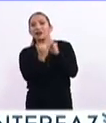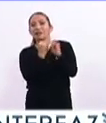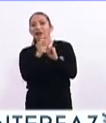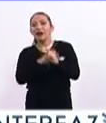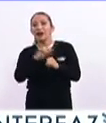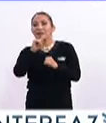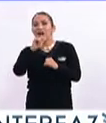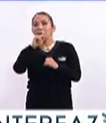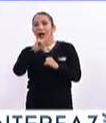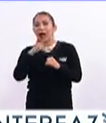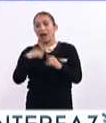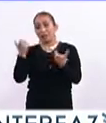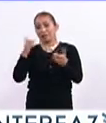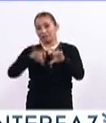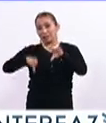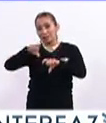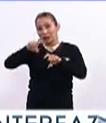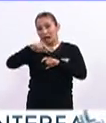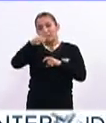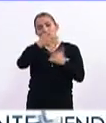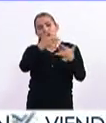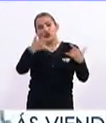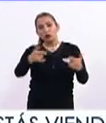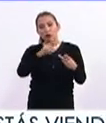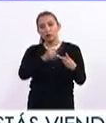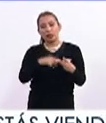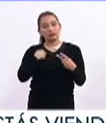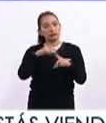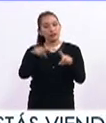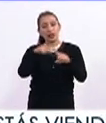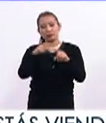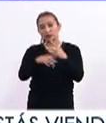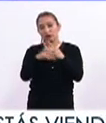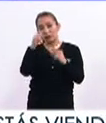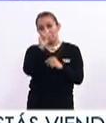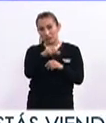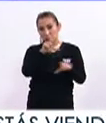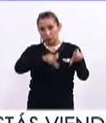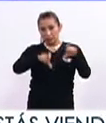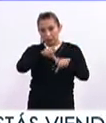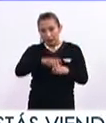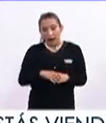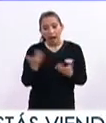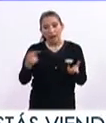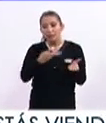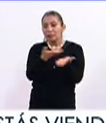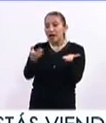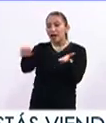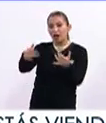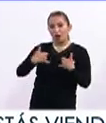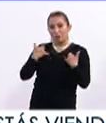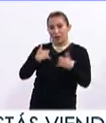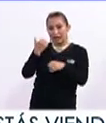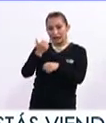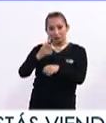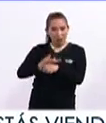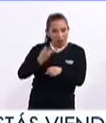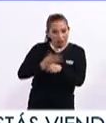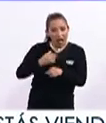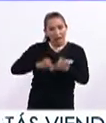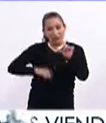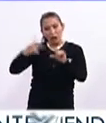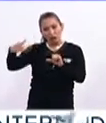la Tabla Periódica, la historia de la tabla periódica y muchos aspectos relacionados con la química, ofrecer a los chicos de bachillerato actividades con